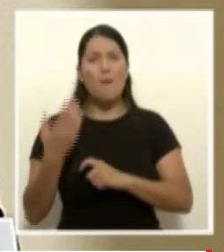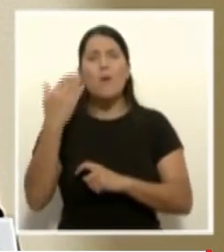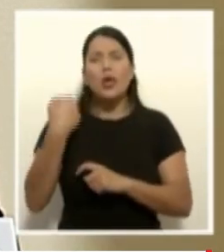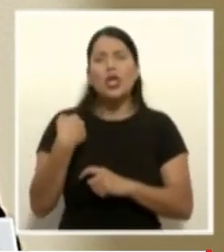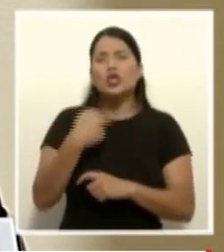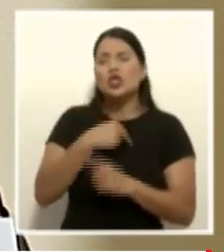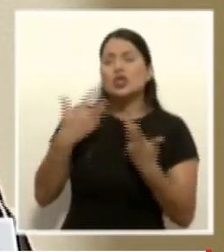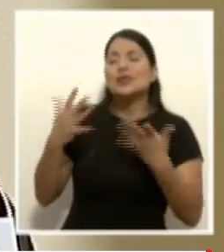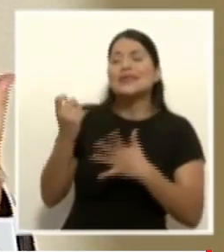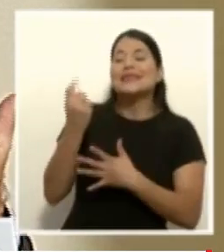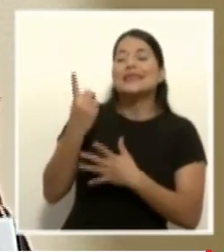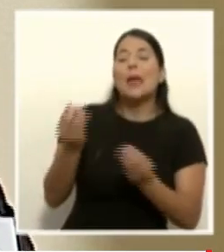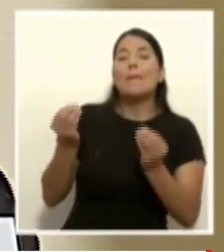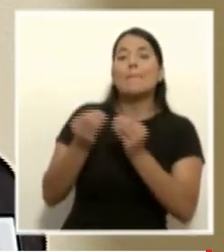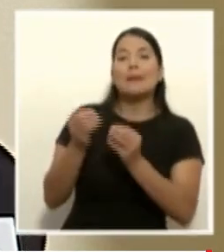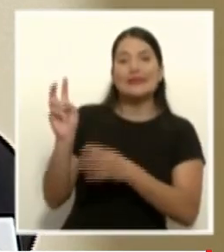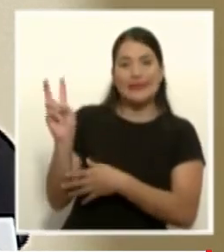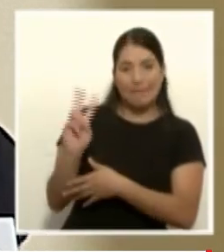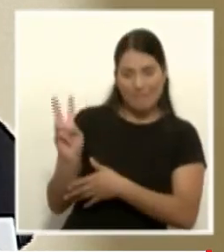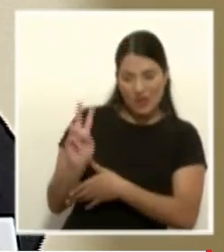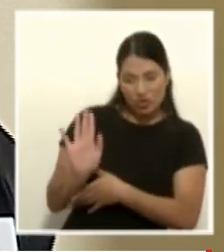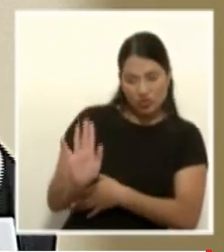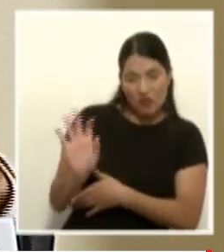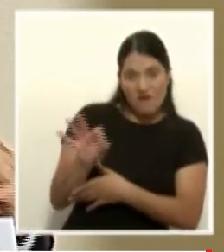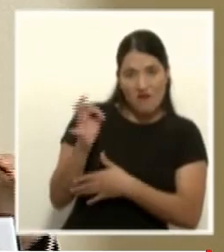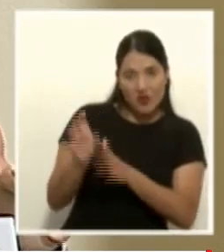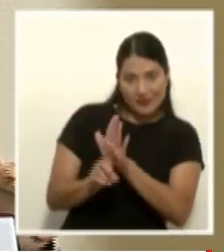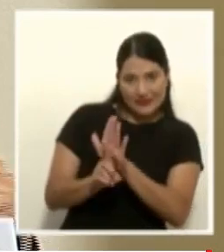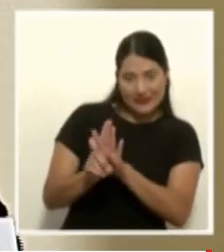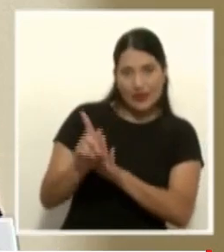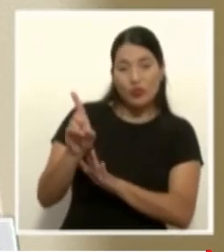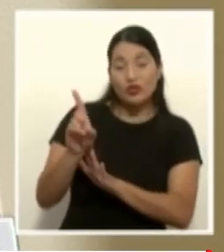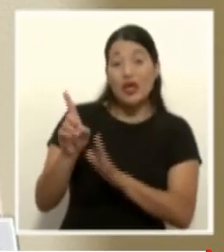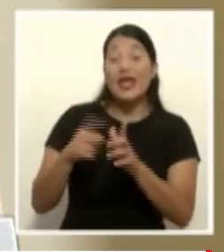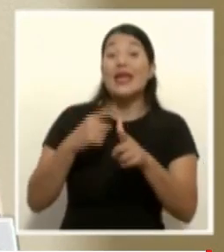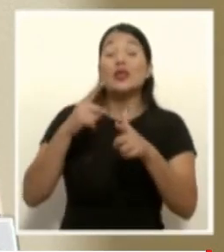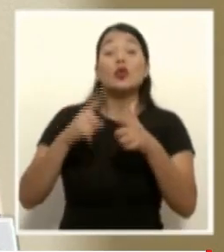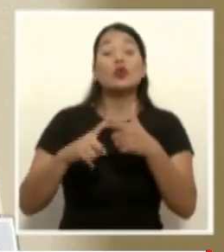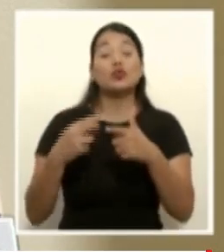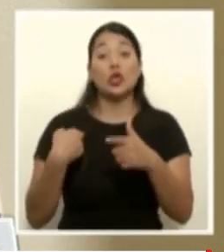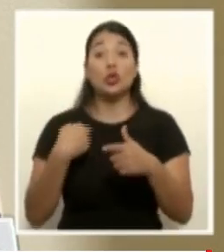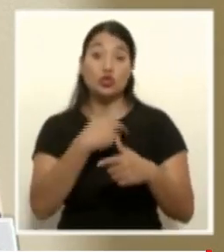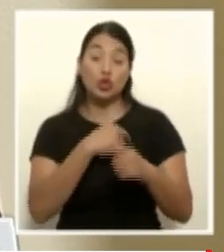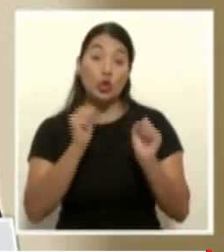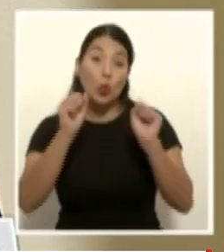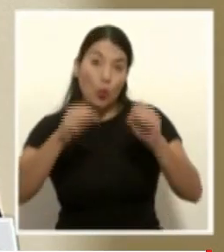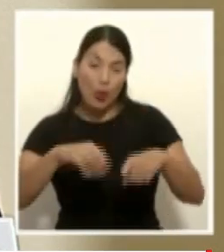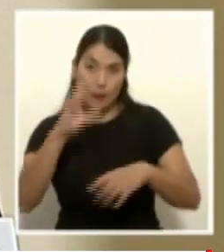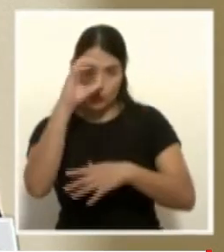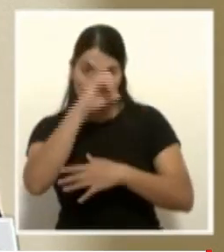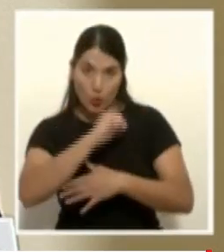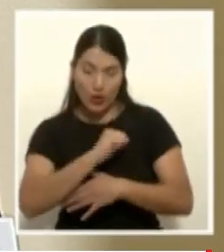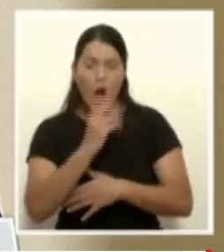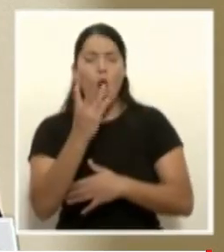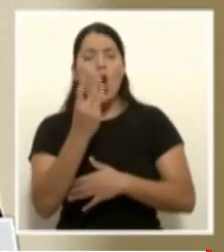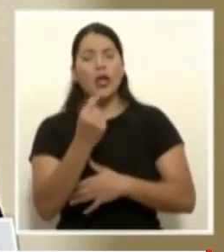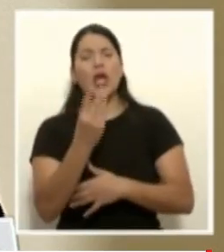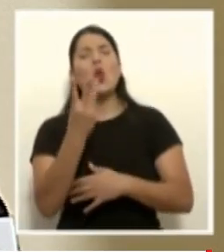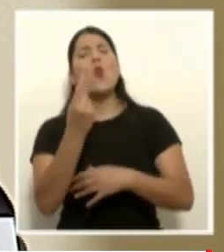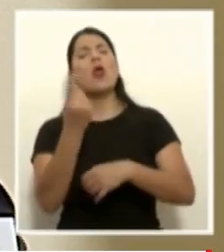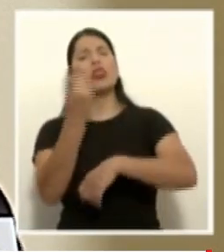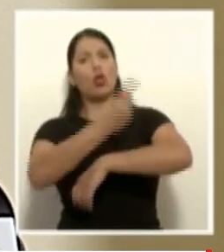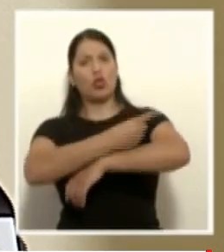evoluciona el virus y las estadísticas, hay una curva gaussiana en la cual se dice, bueno, el promedio de días que dura